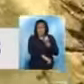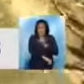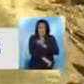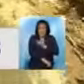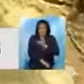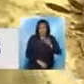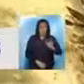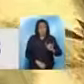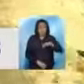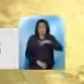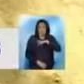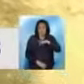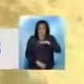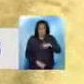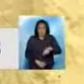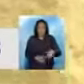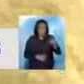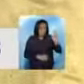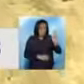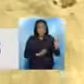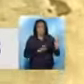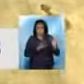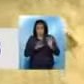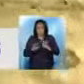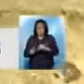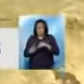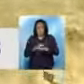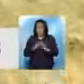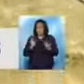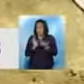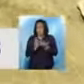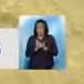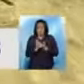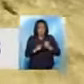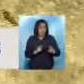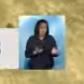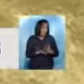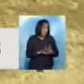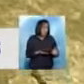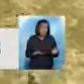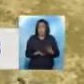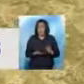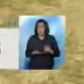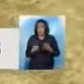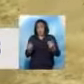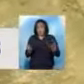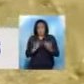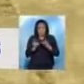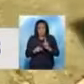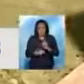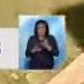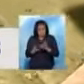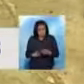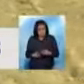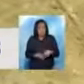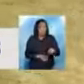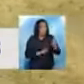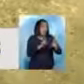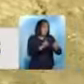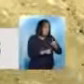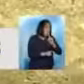en este caso los docentes también han acudido al centro educativo. Ahora, no hay una gran presencia de alumnos como les indicábamos, porque seguramente algunos padres de